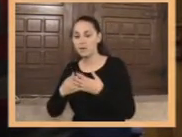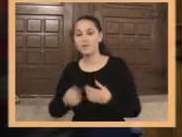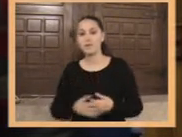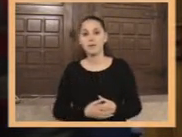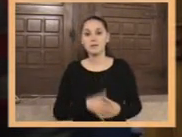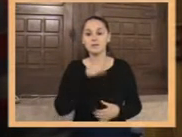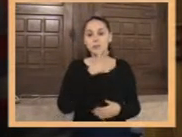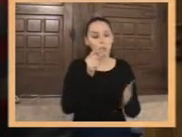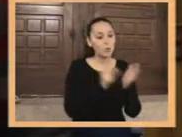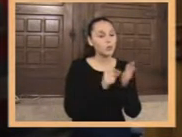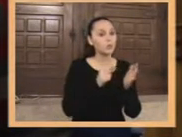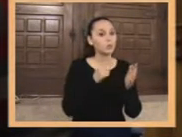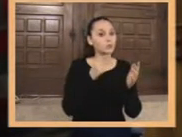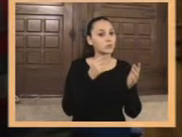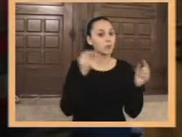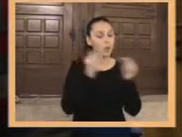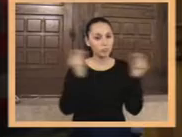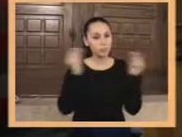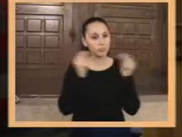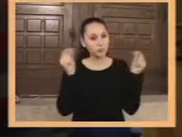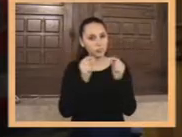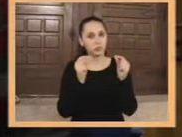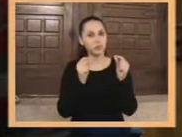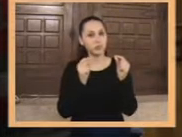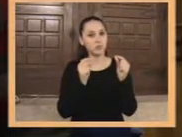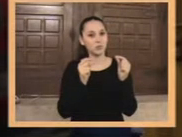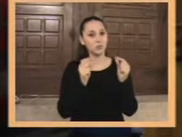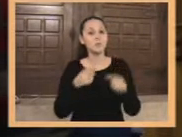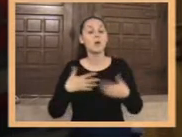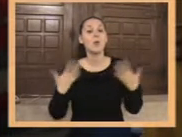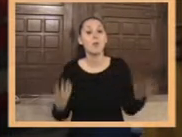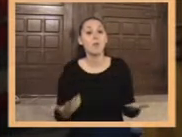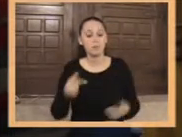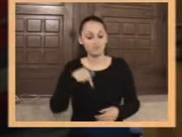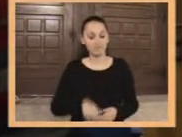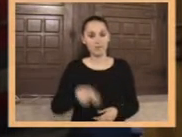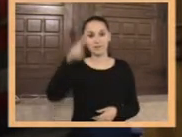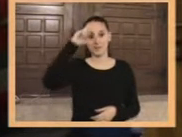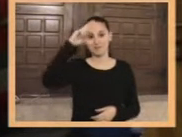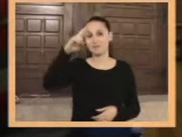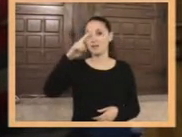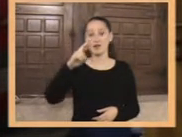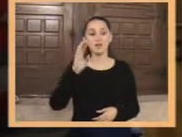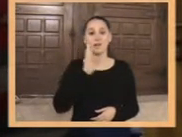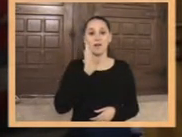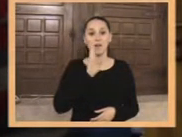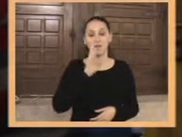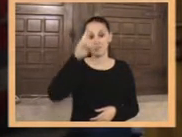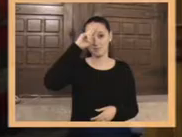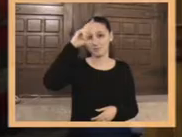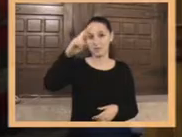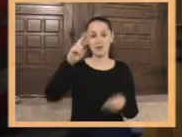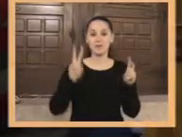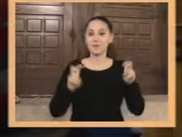hemos discrepado usted y yo ha sido en este, y yo no me lo he sacado de la manga, que os